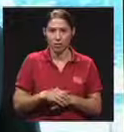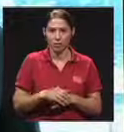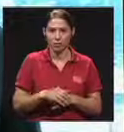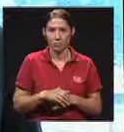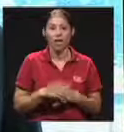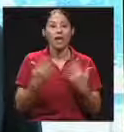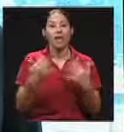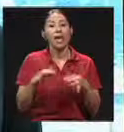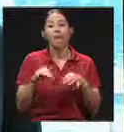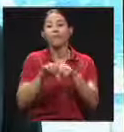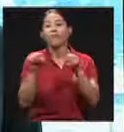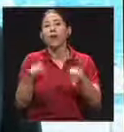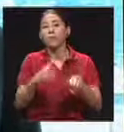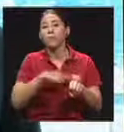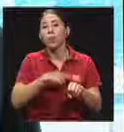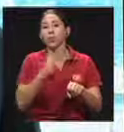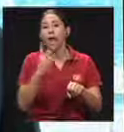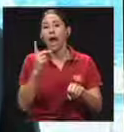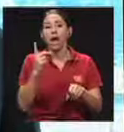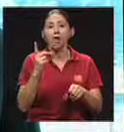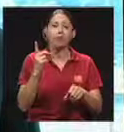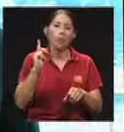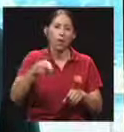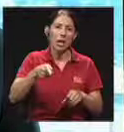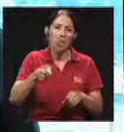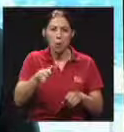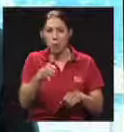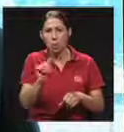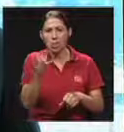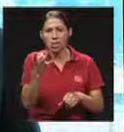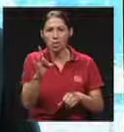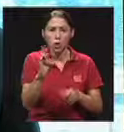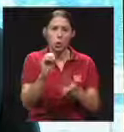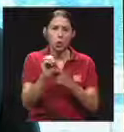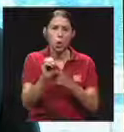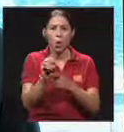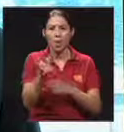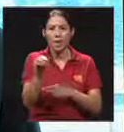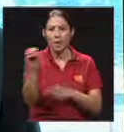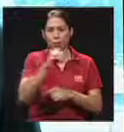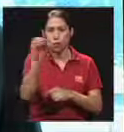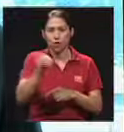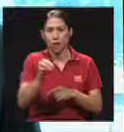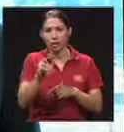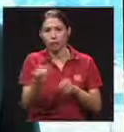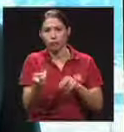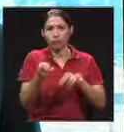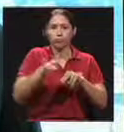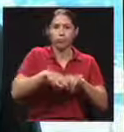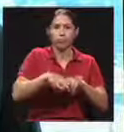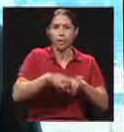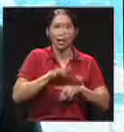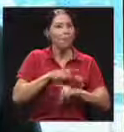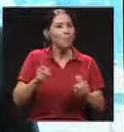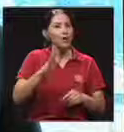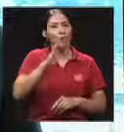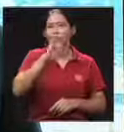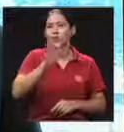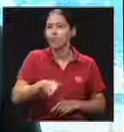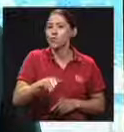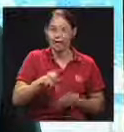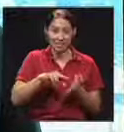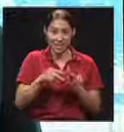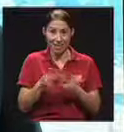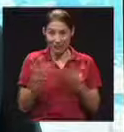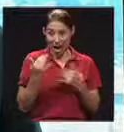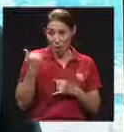obligatorio pues se supone que va a brindar entre un 18 y un 20% adicional, pero nunca vamos a recibir algo parecido al último